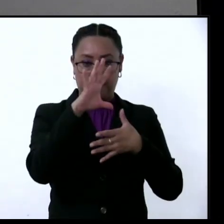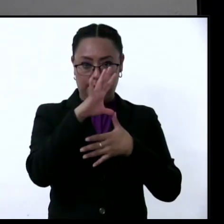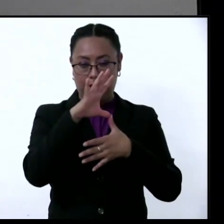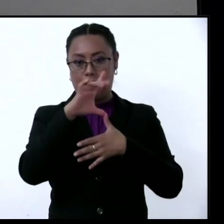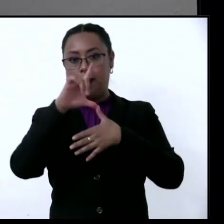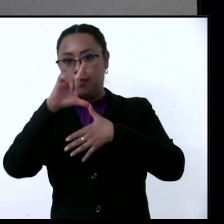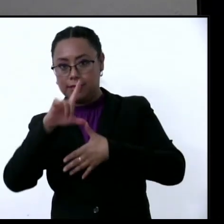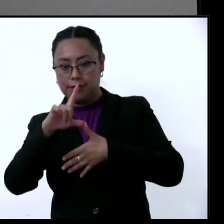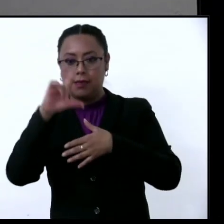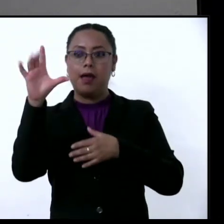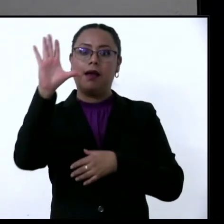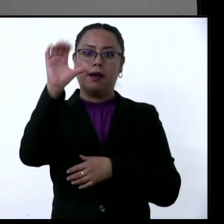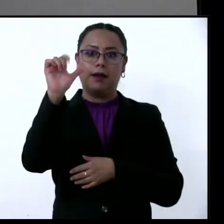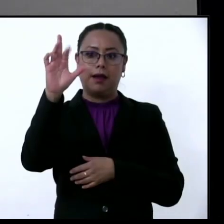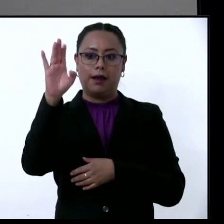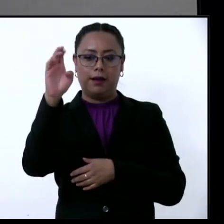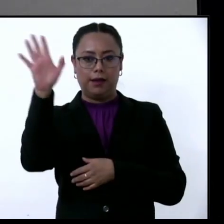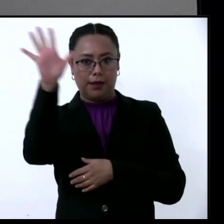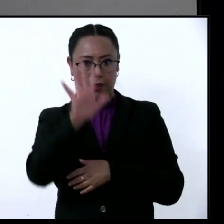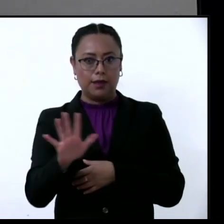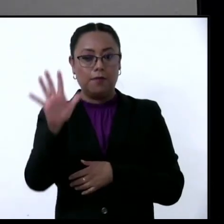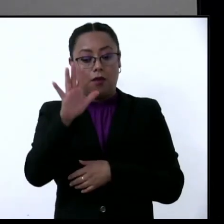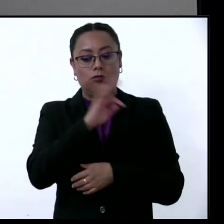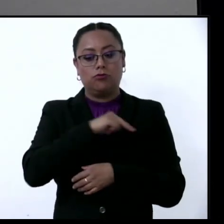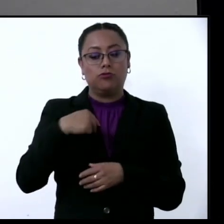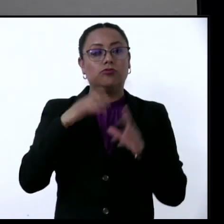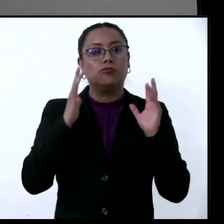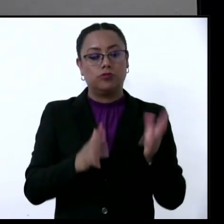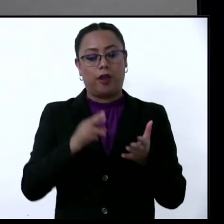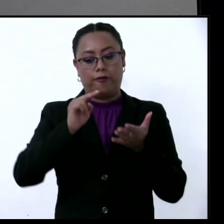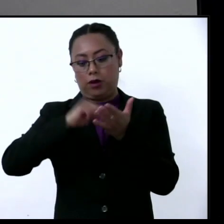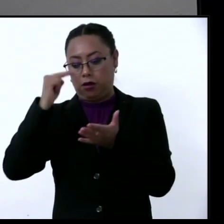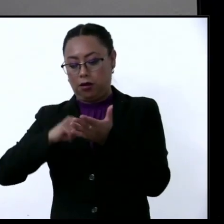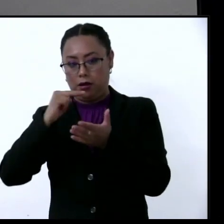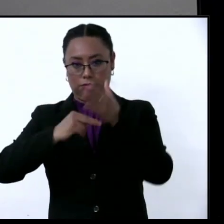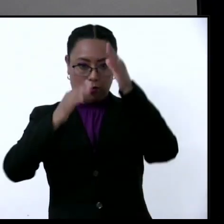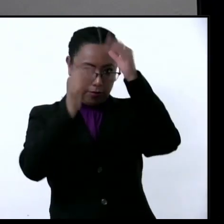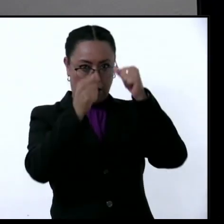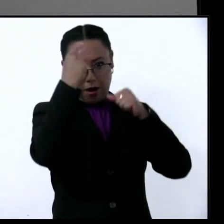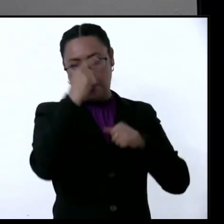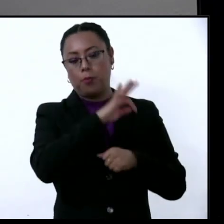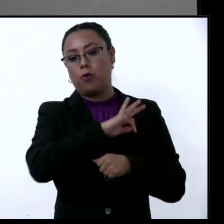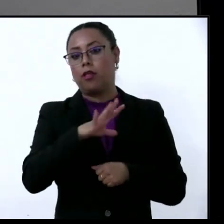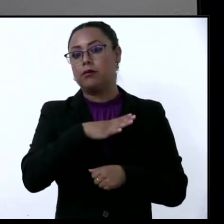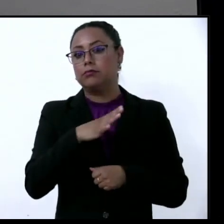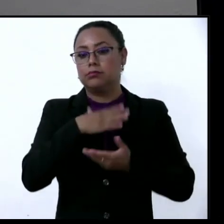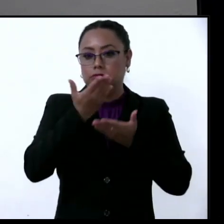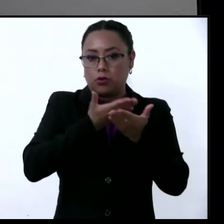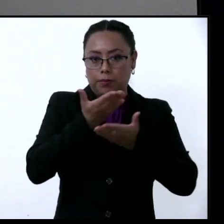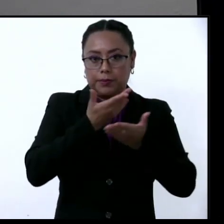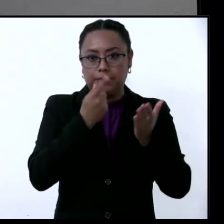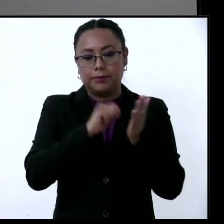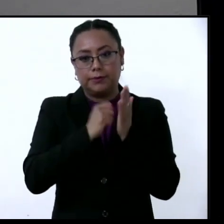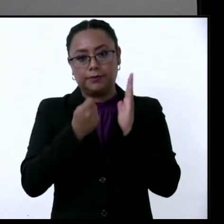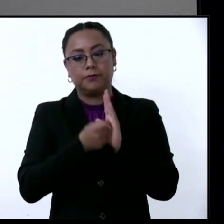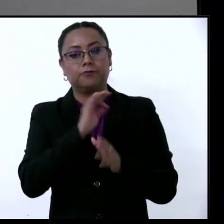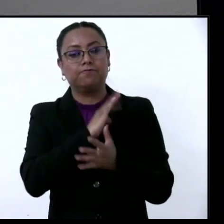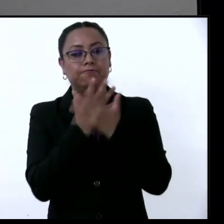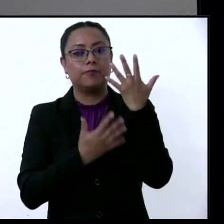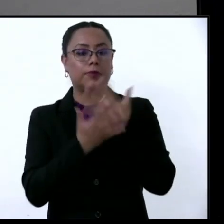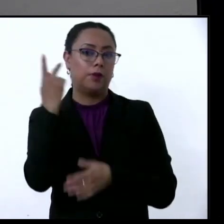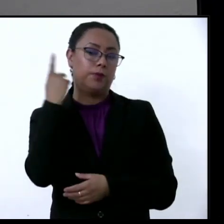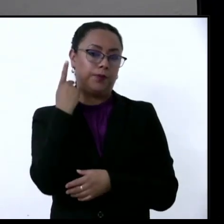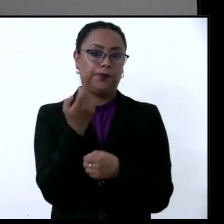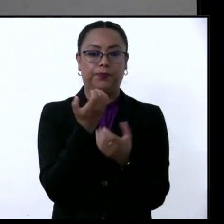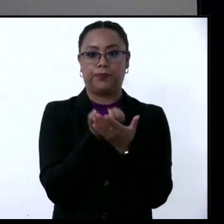tenido la oportunidad de firmar convenios que nos permiten incrementar cooperación técnica para poder generar políticas económicas,